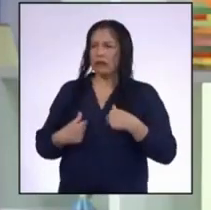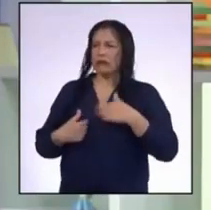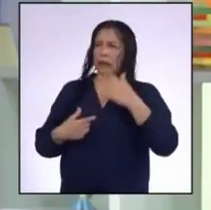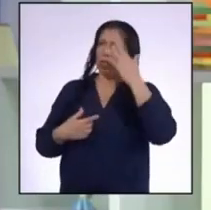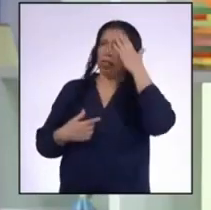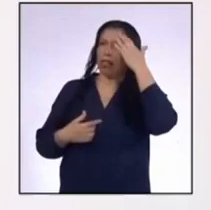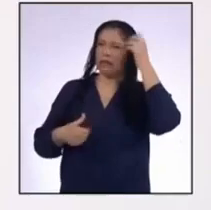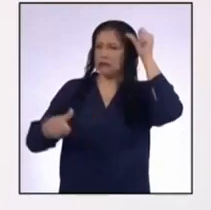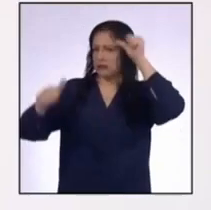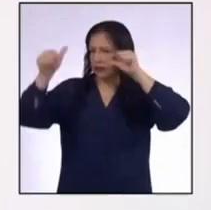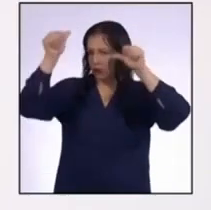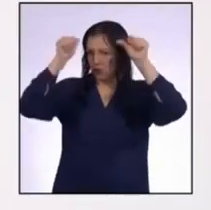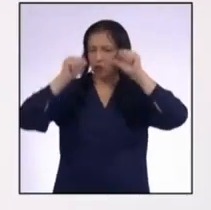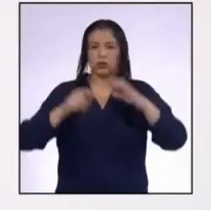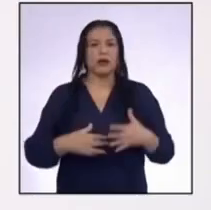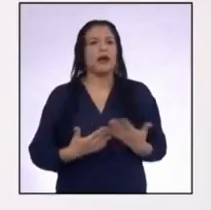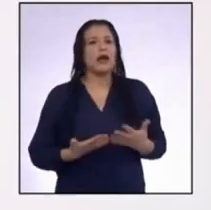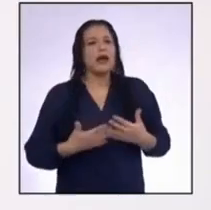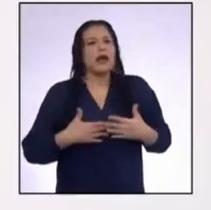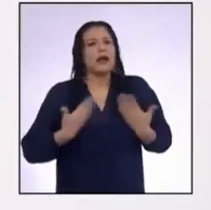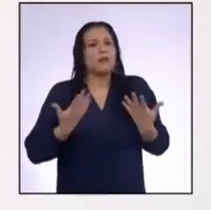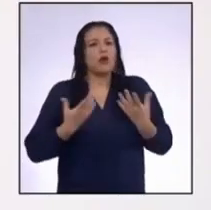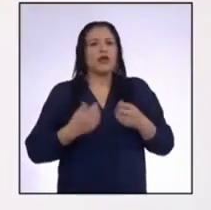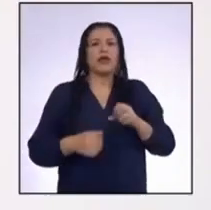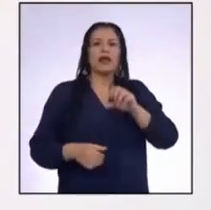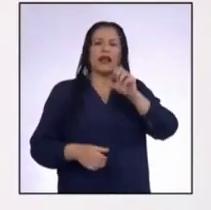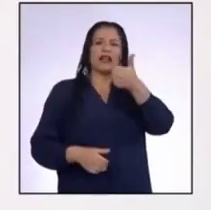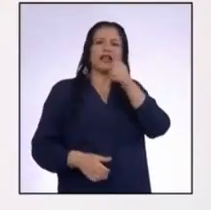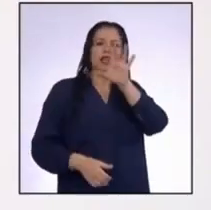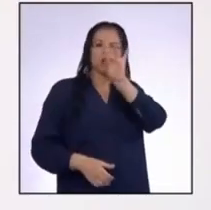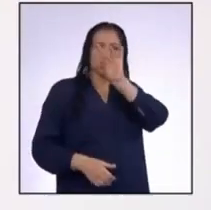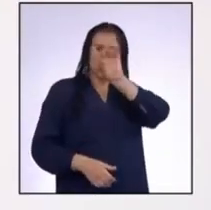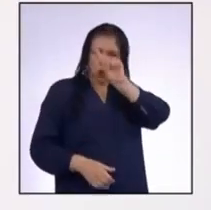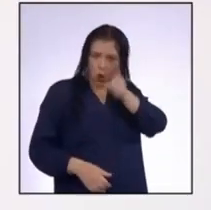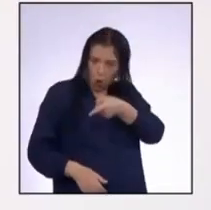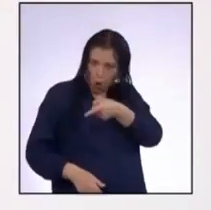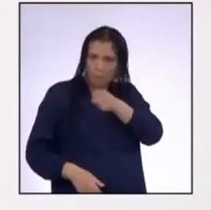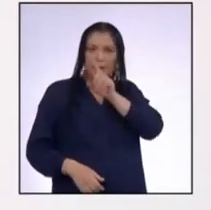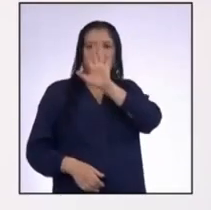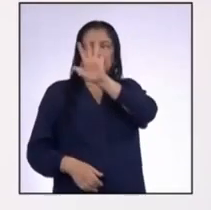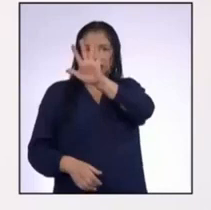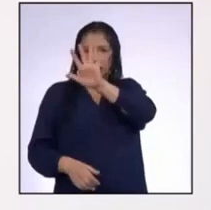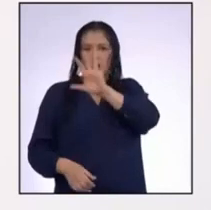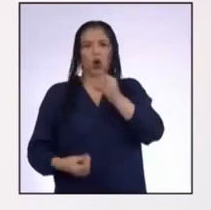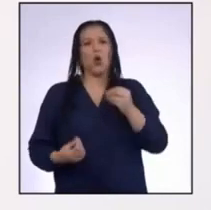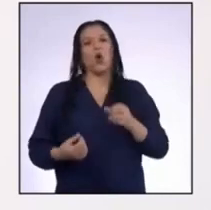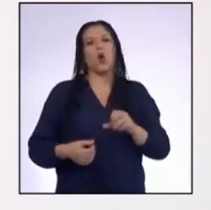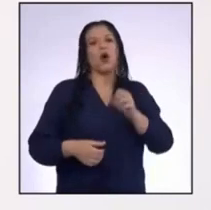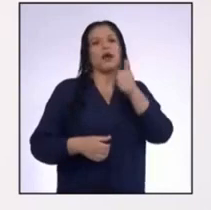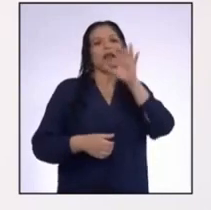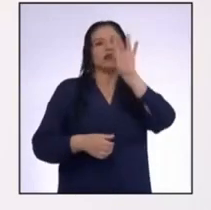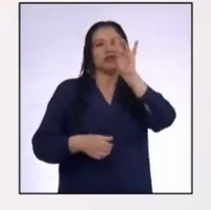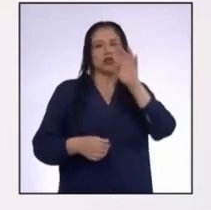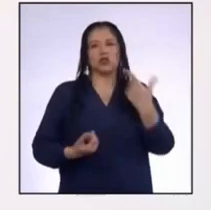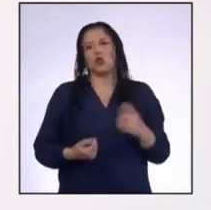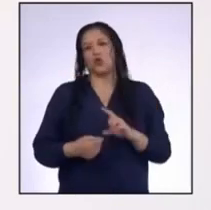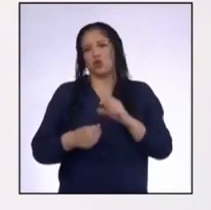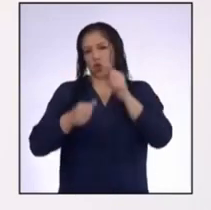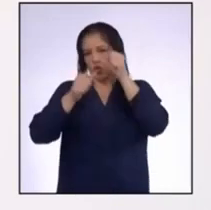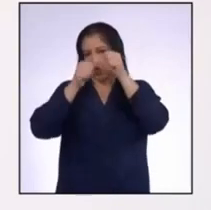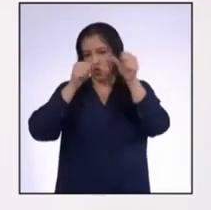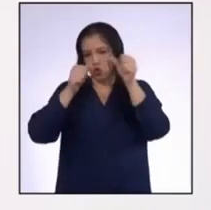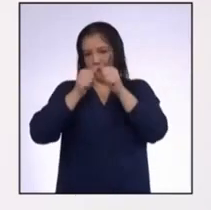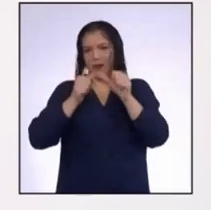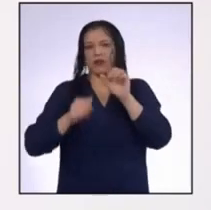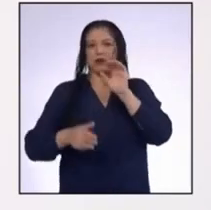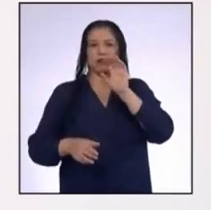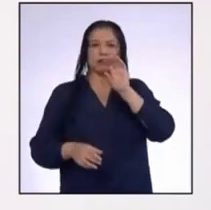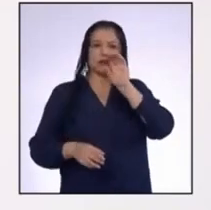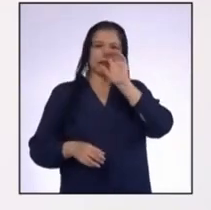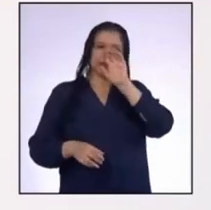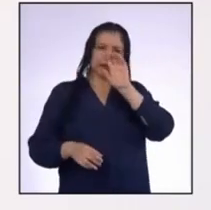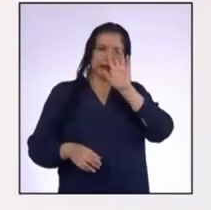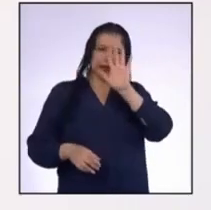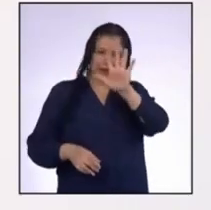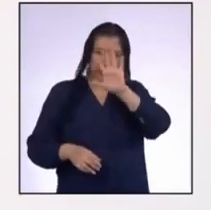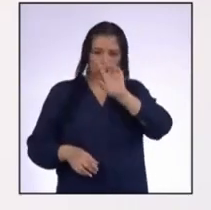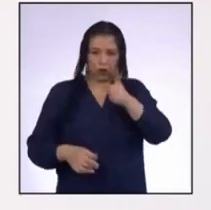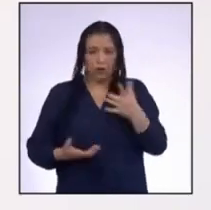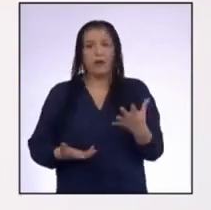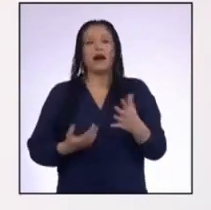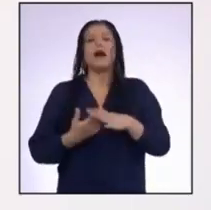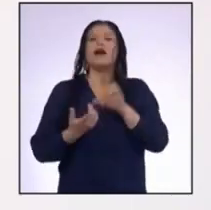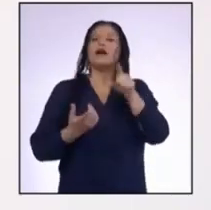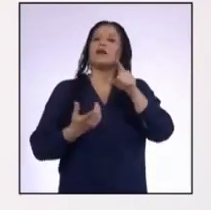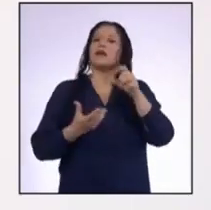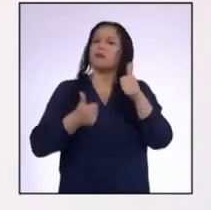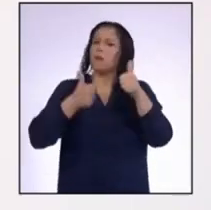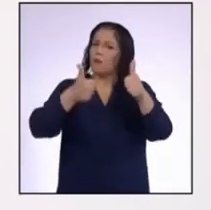tengo esa duda. El expresar 18,5 o 18 enteros 5 décimos, ambas son válidas. Sin